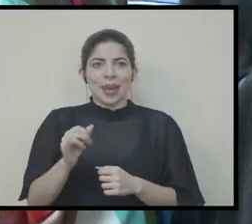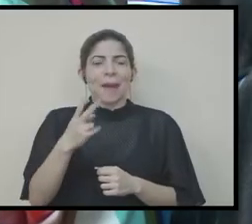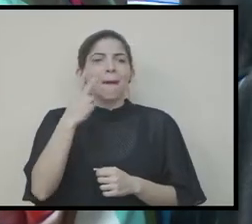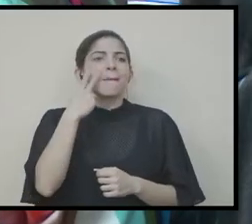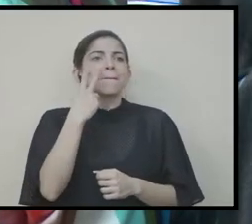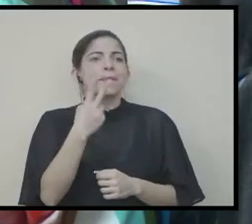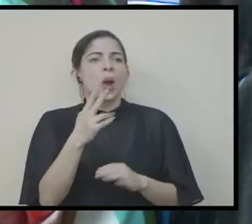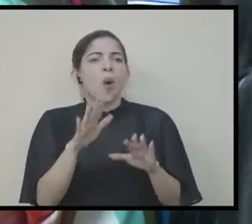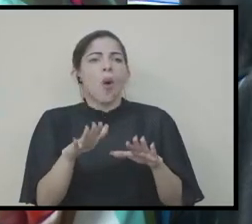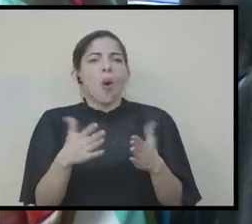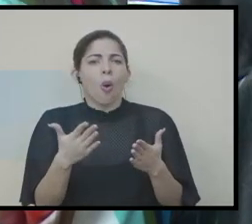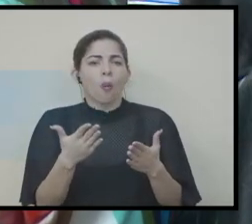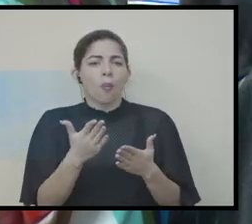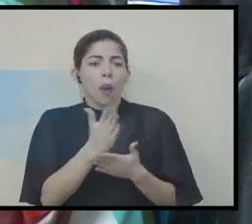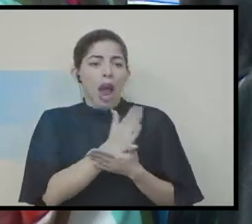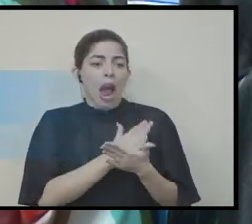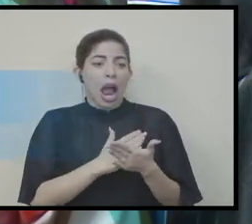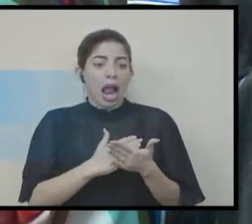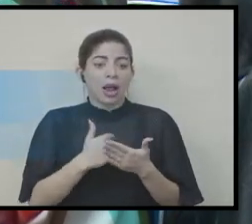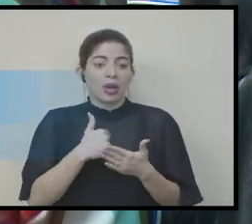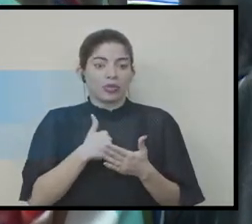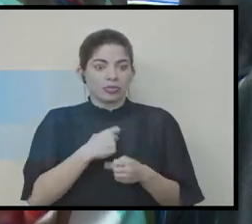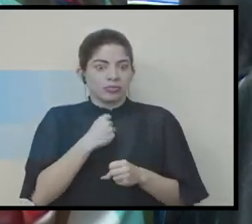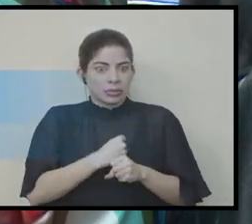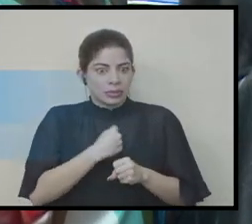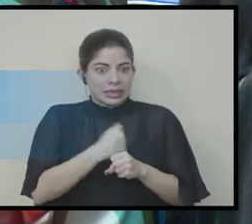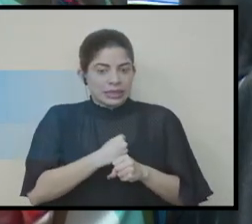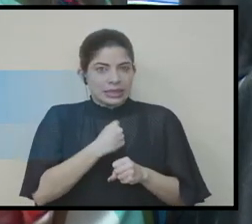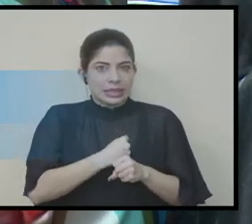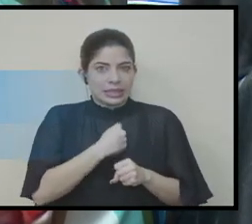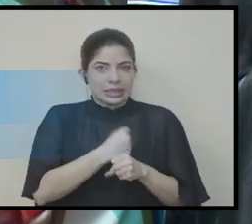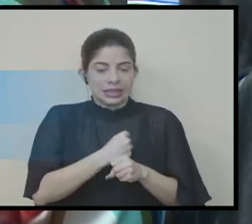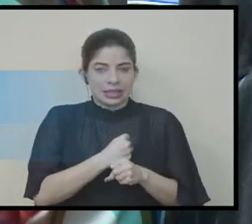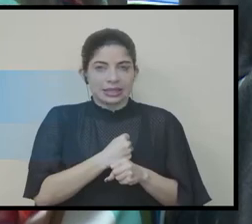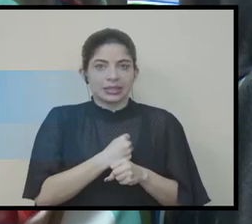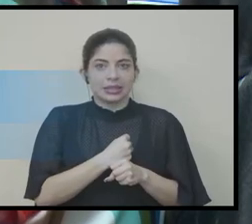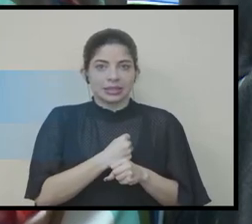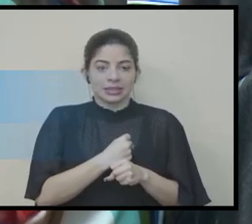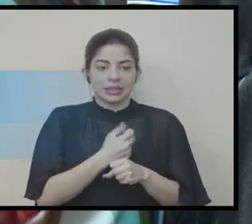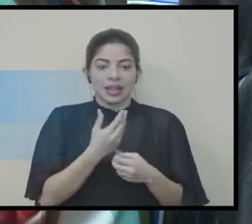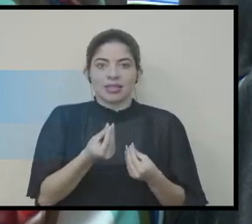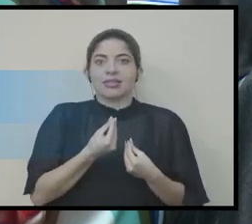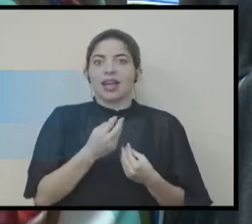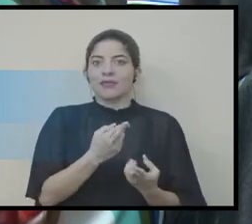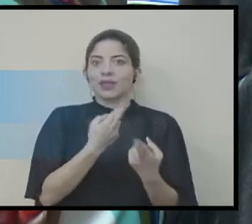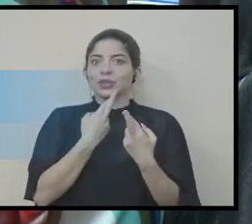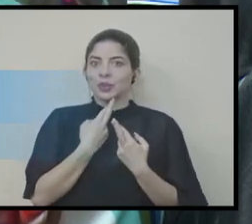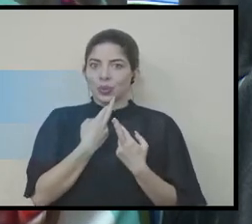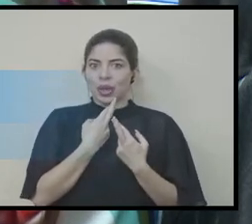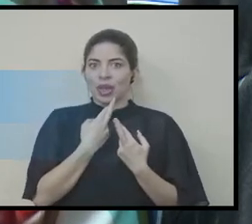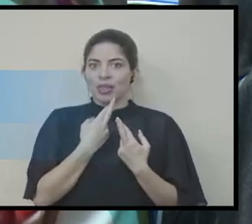como algo que uno le pone trabajo, tiene sus frutos y